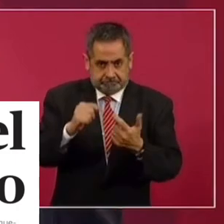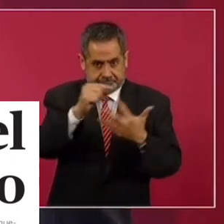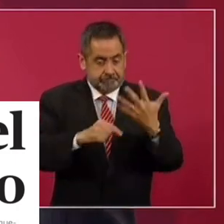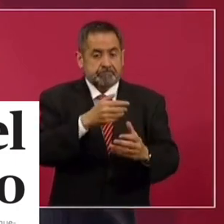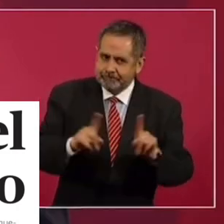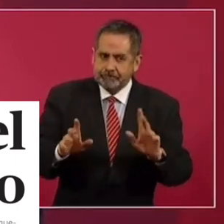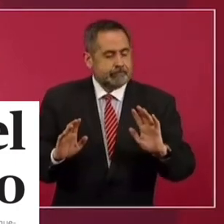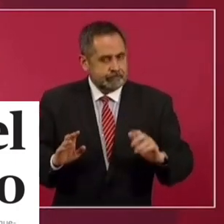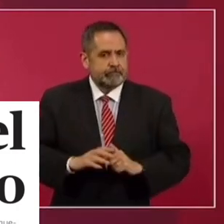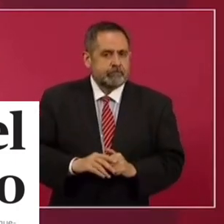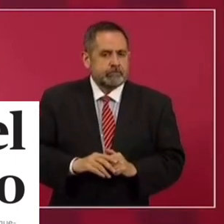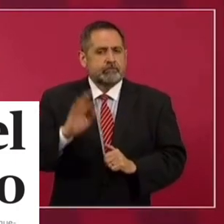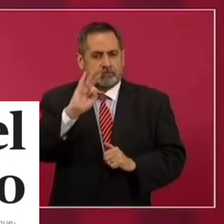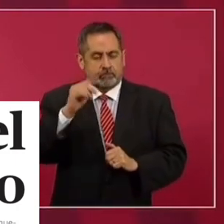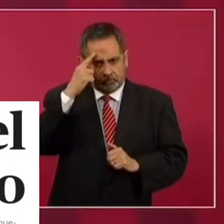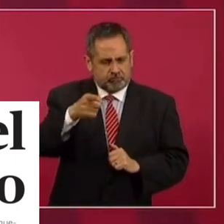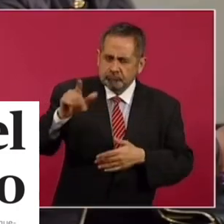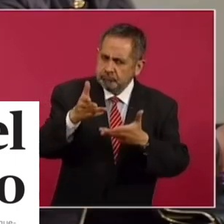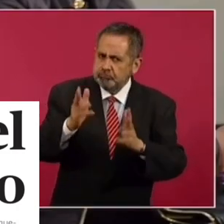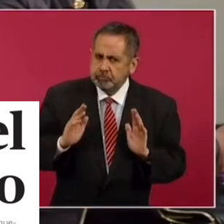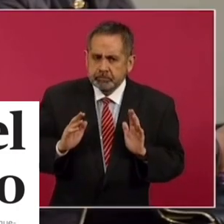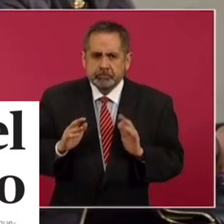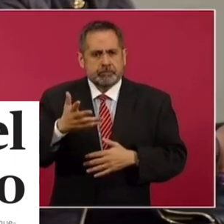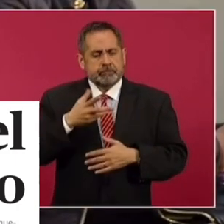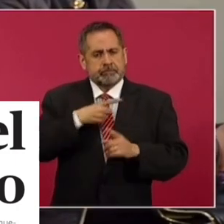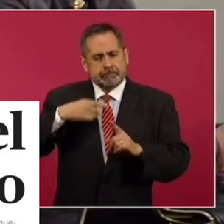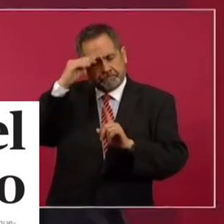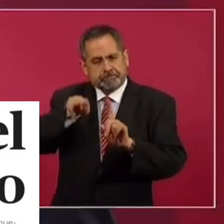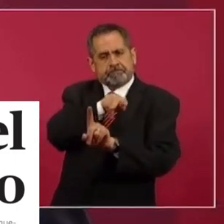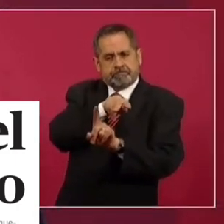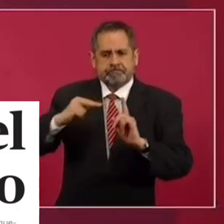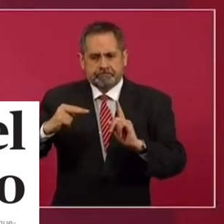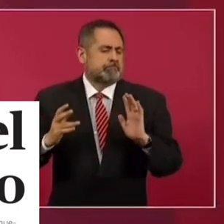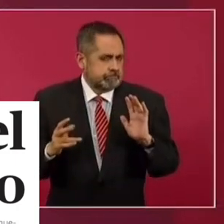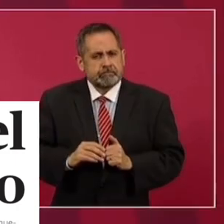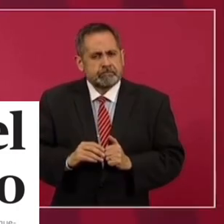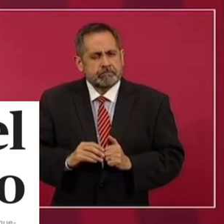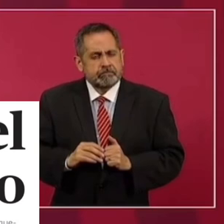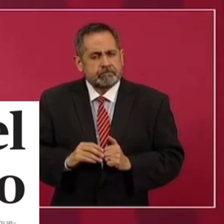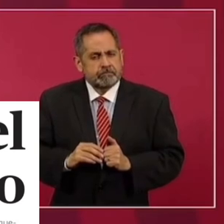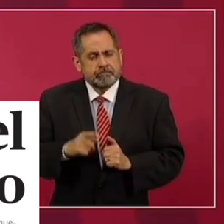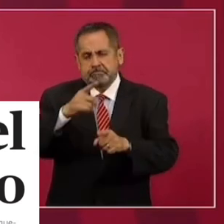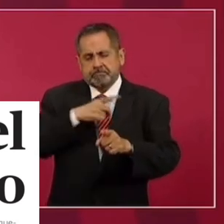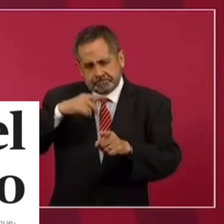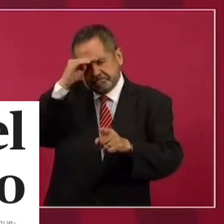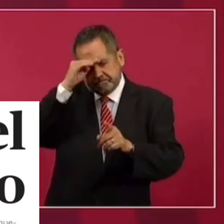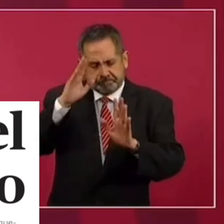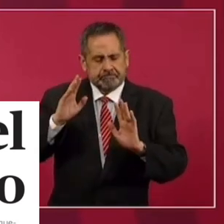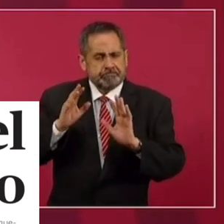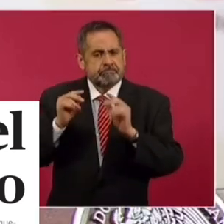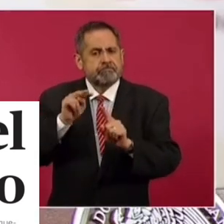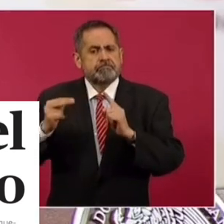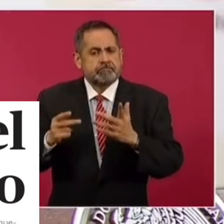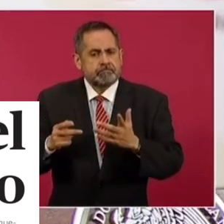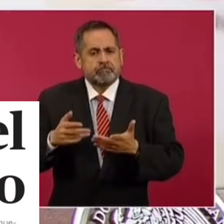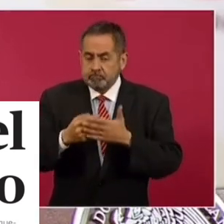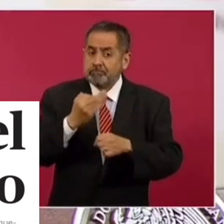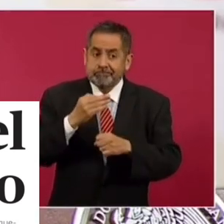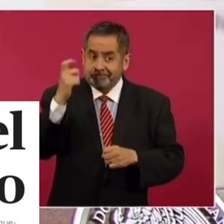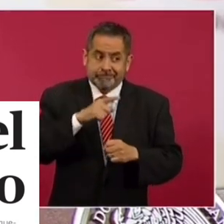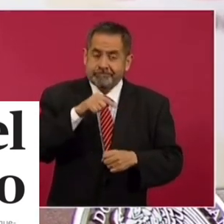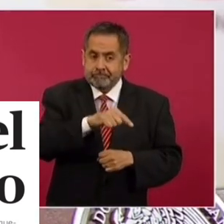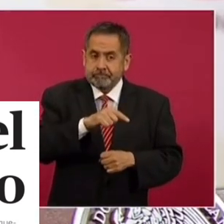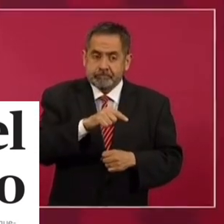los casos. Si tú actúas de buena fe, tienes que tomar en cuenta esto y tienes que considerar de que estamos